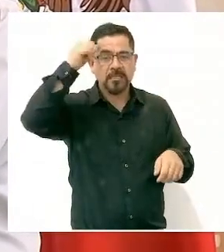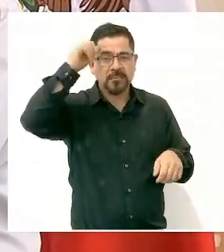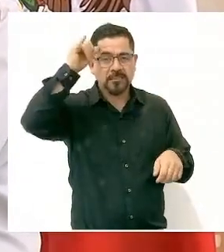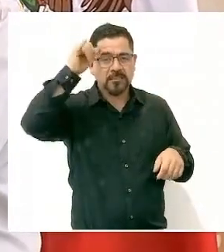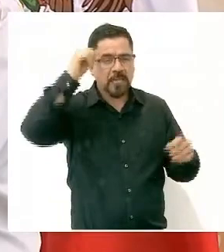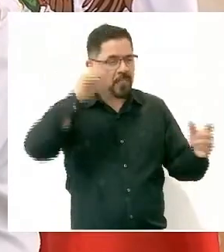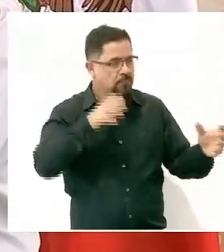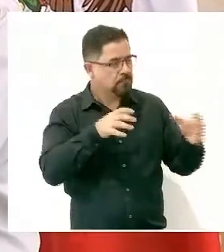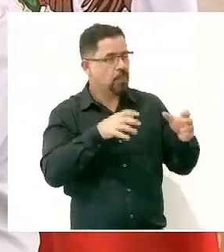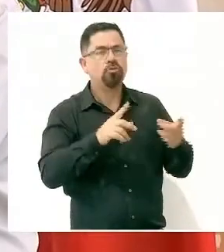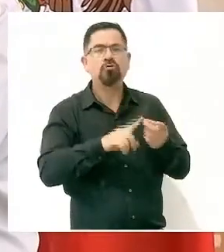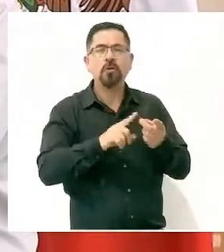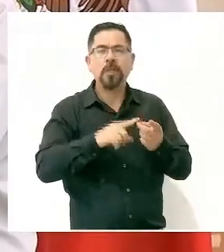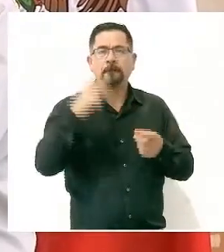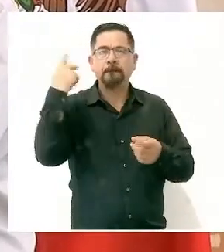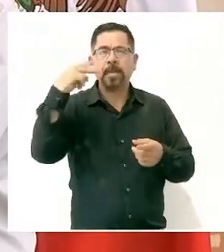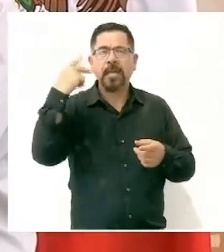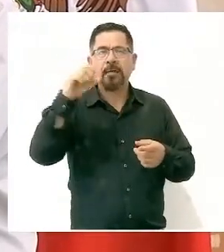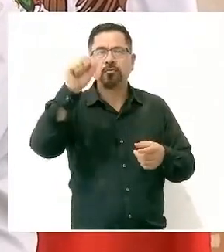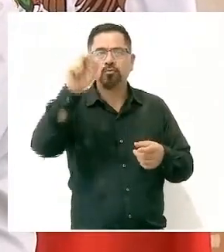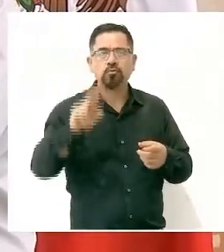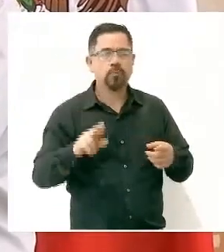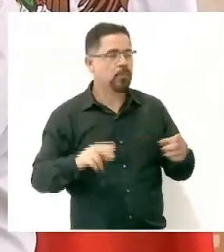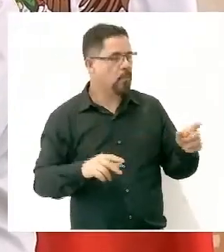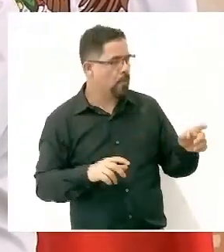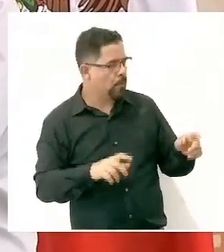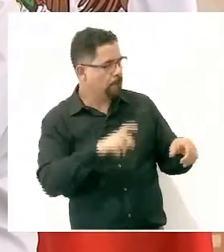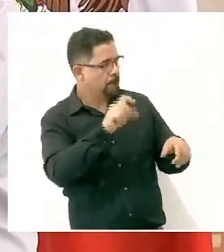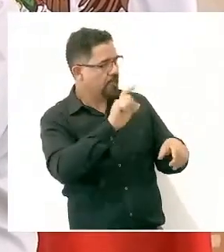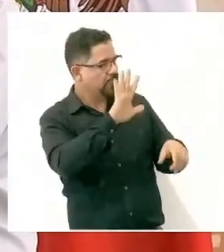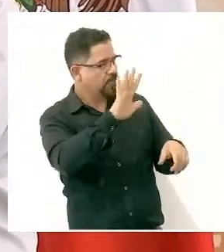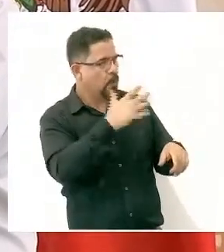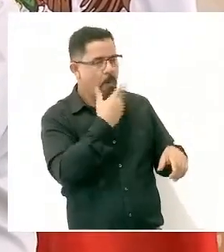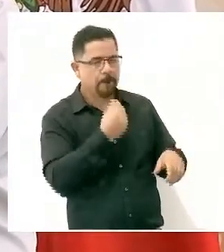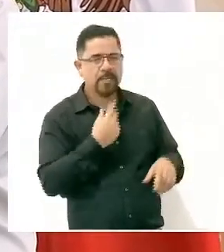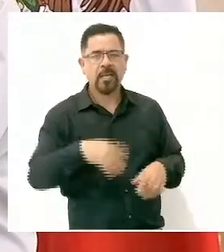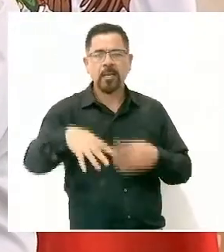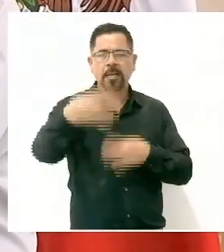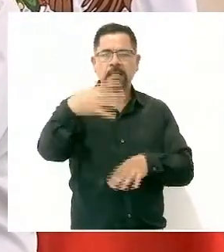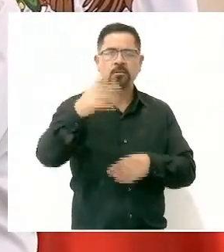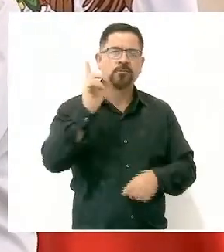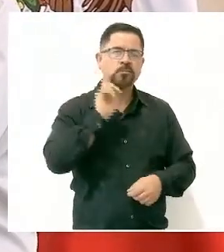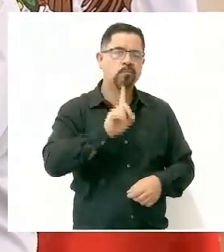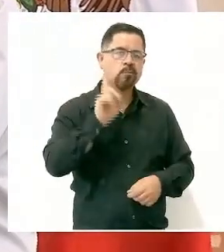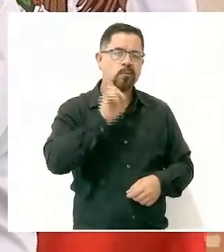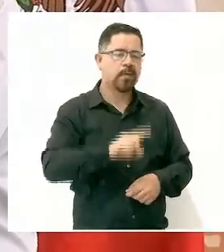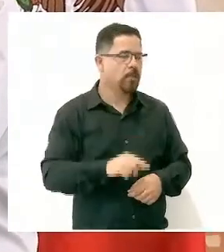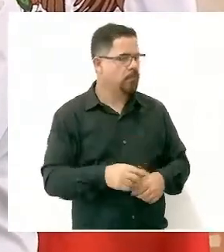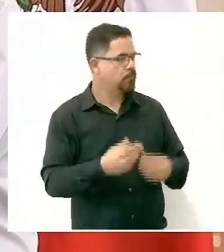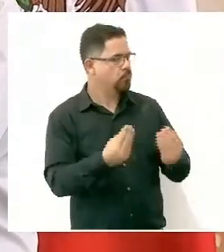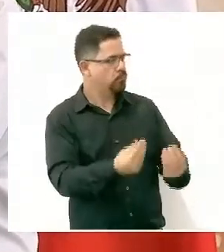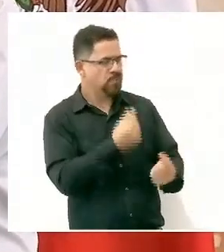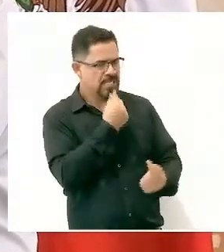Veracruz, 25 hombres, 14 mujeres y un gran